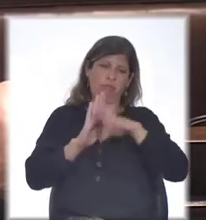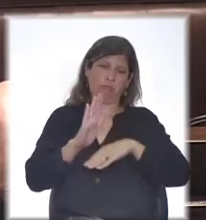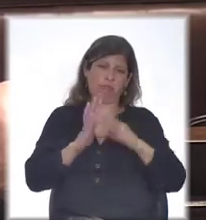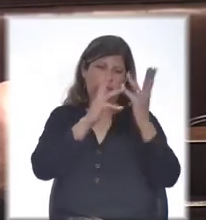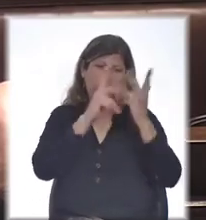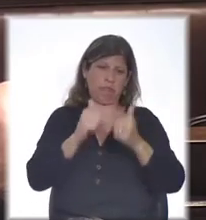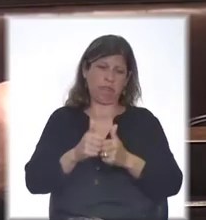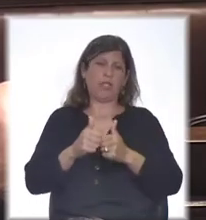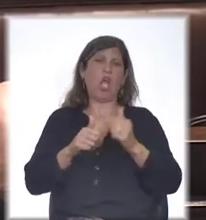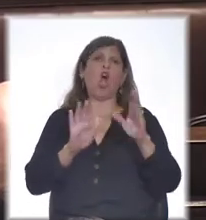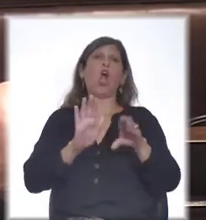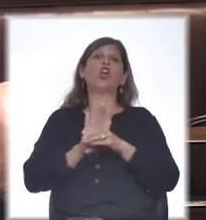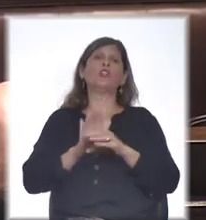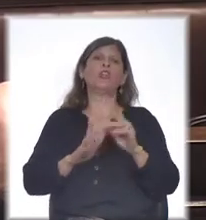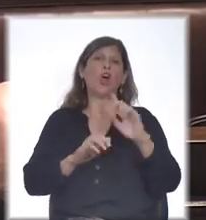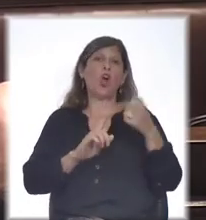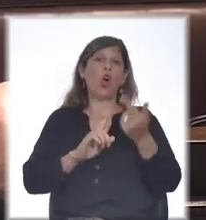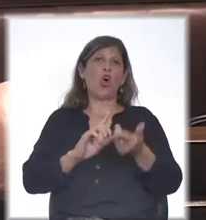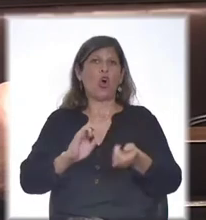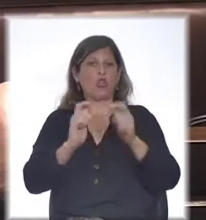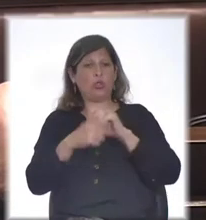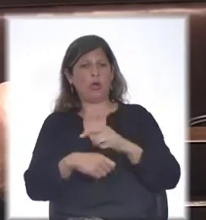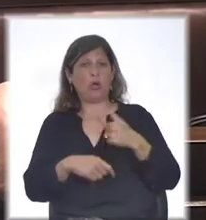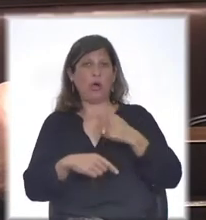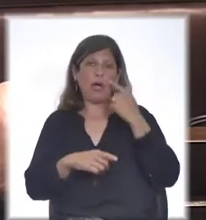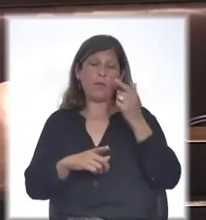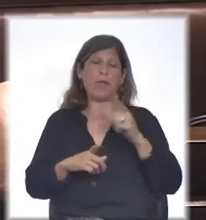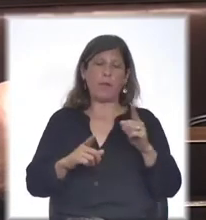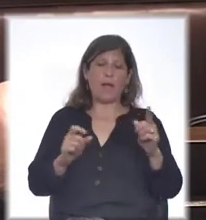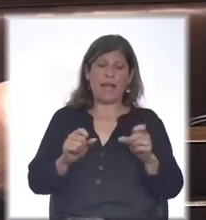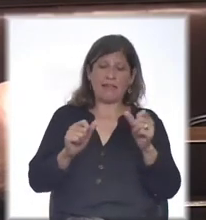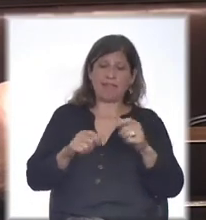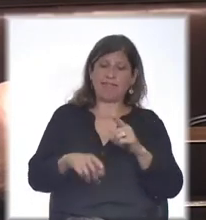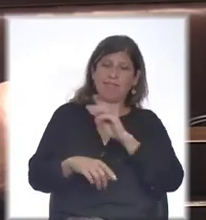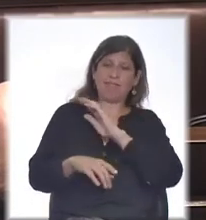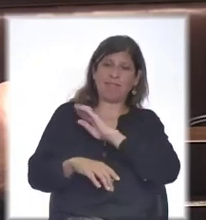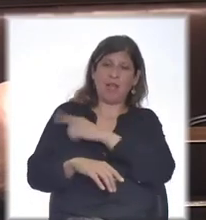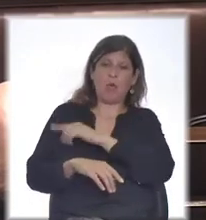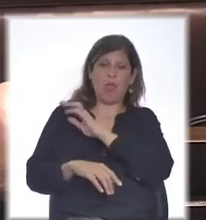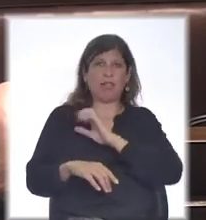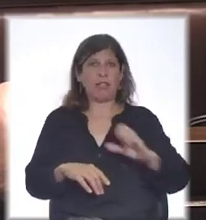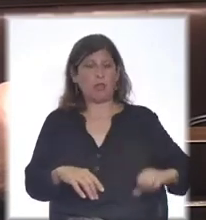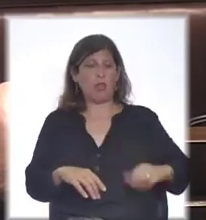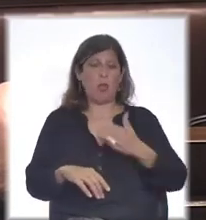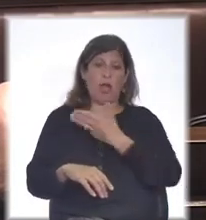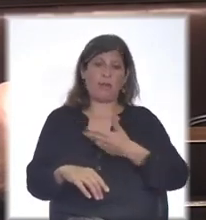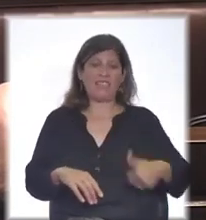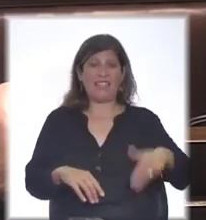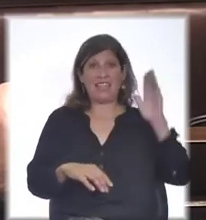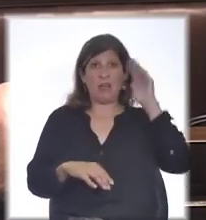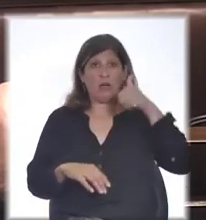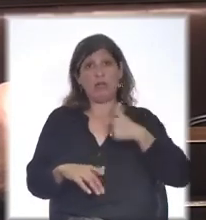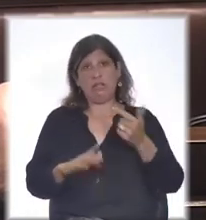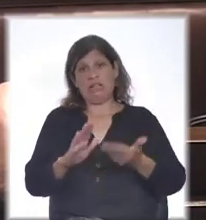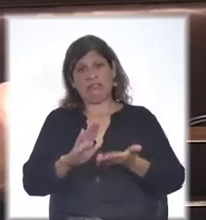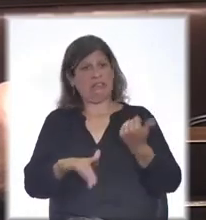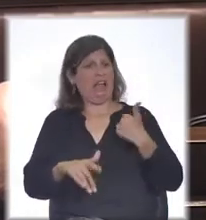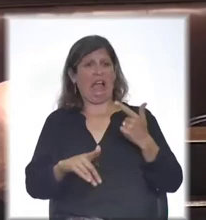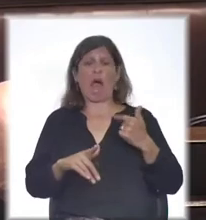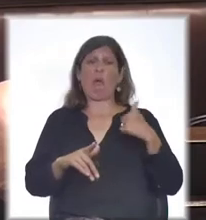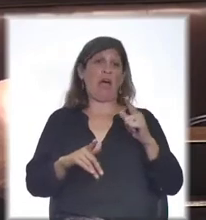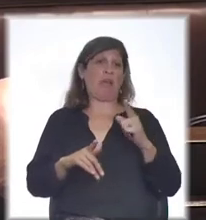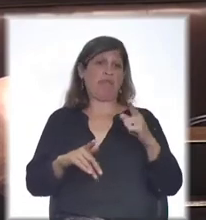Otro cambio que pretendía la reforma era concretar el ejercicio del Poder Ejecutivo en el Presidente de la República. Se eliminaba, por tanto, el Consejo de